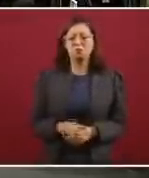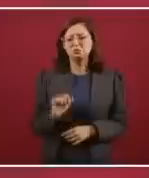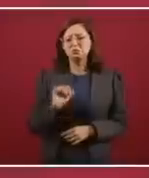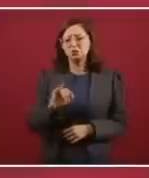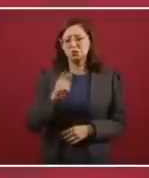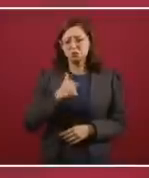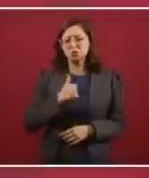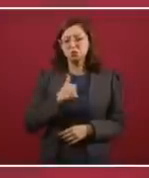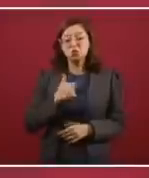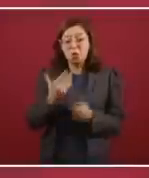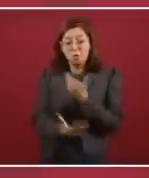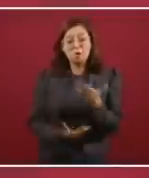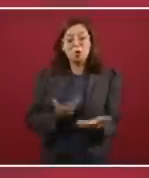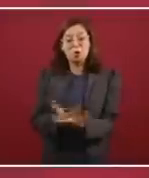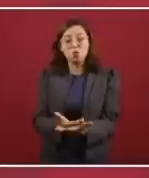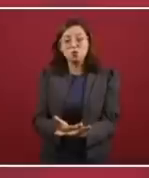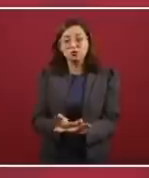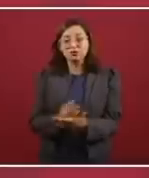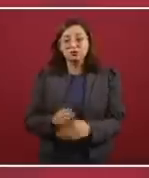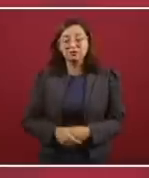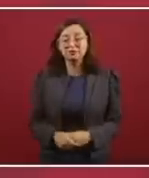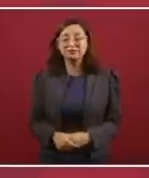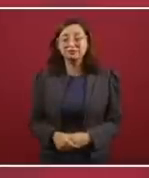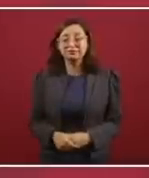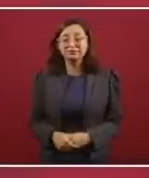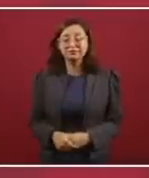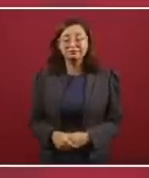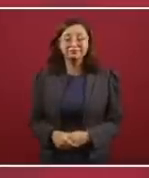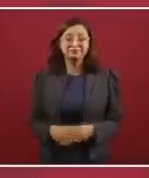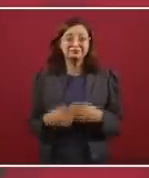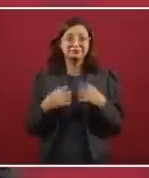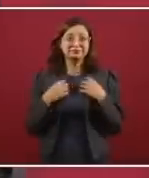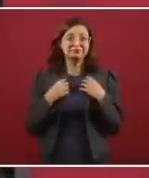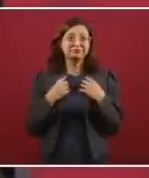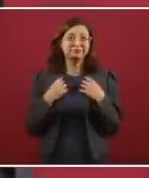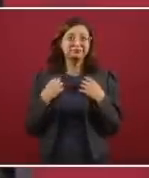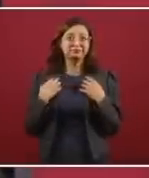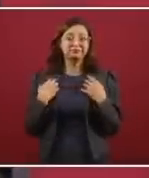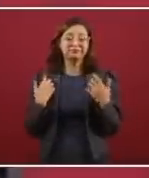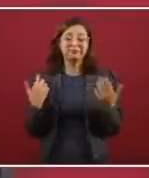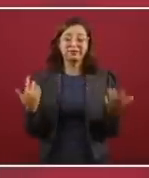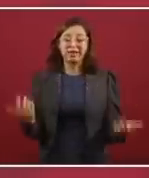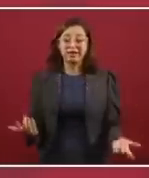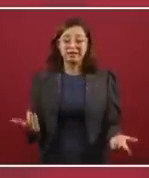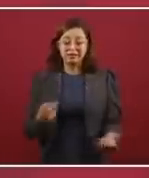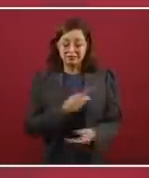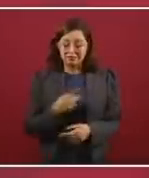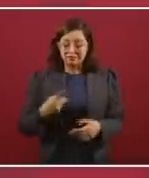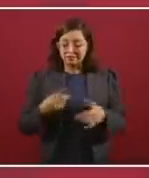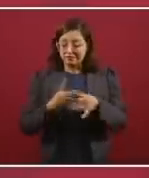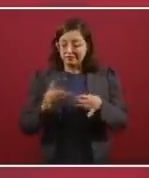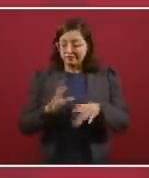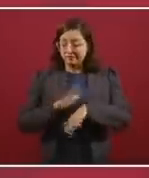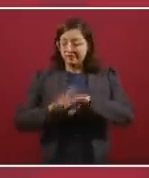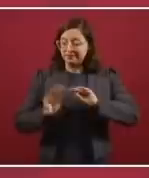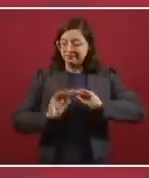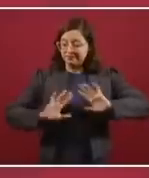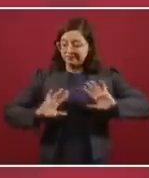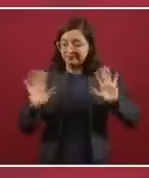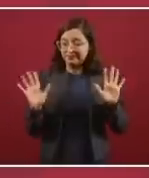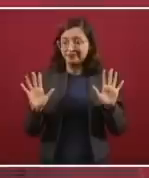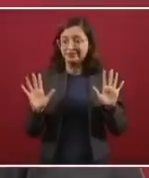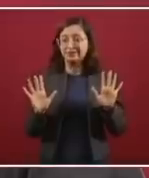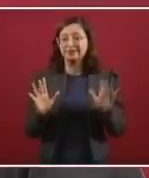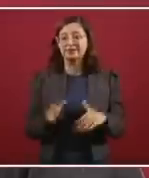promoví. Es que vamos a hablar físico. Vamos a usar